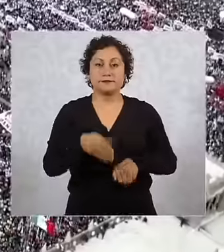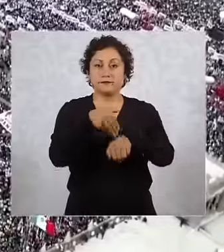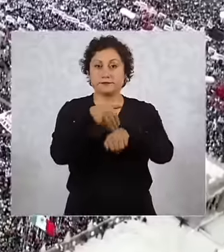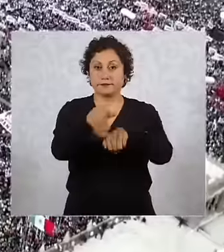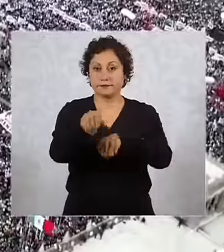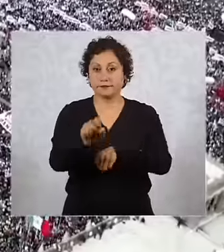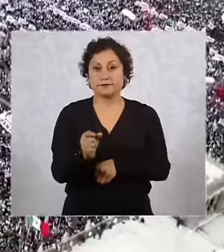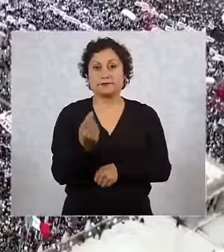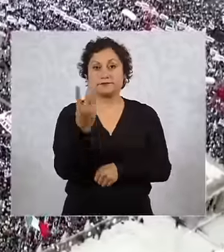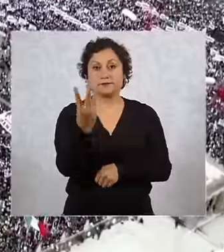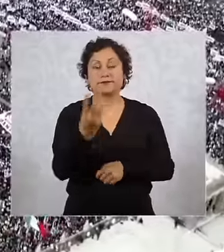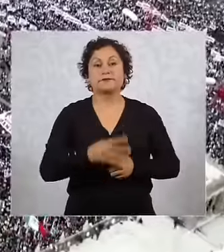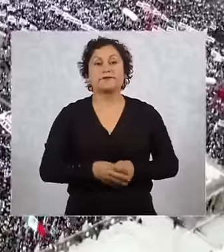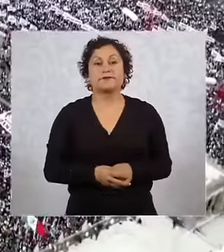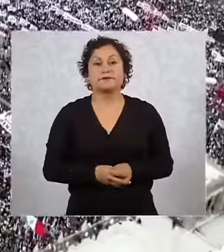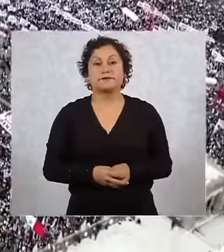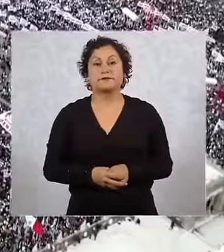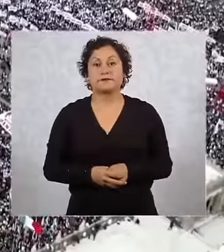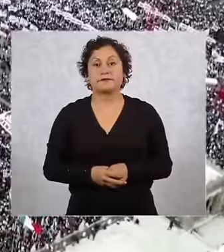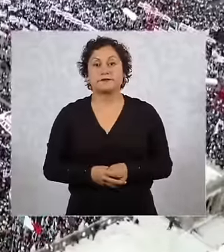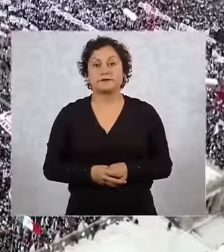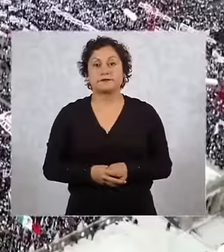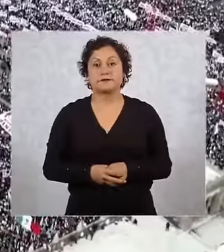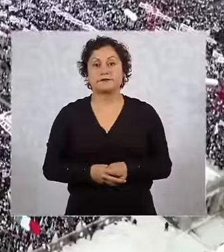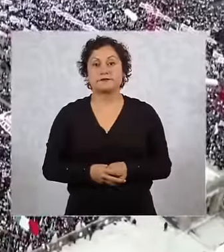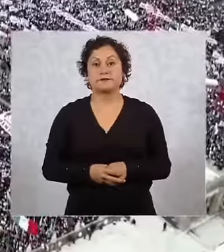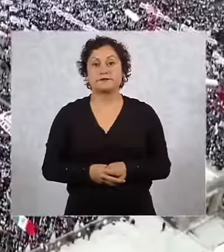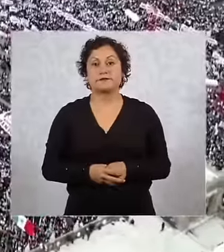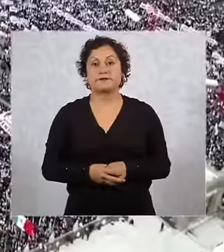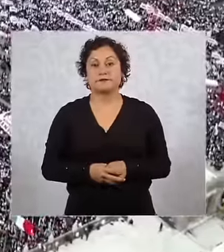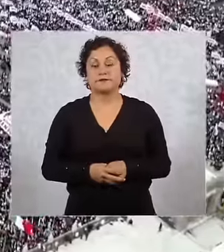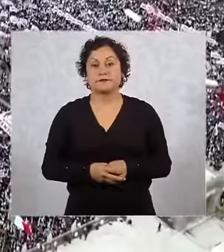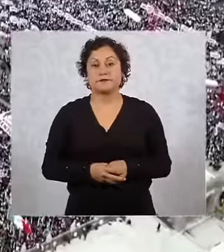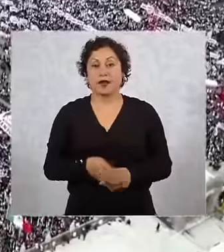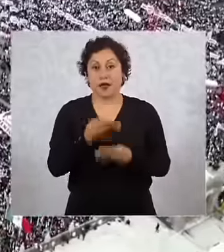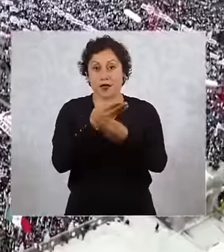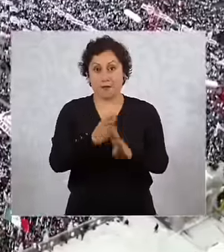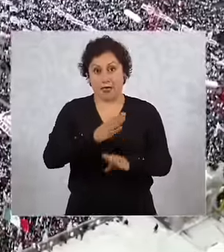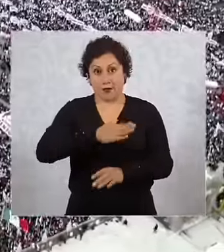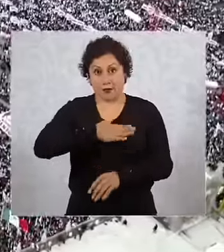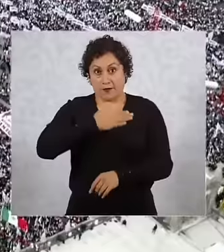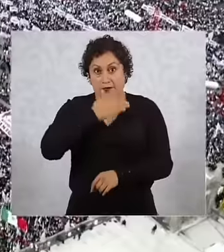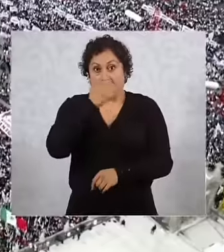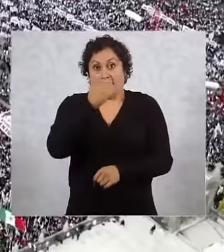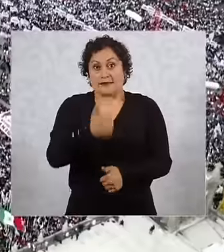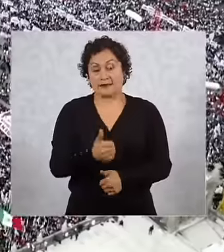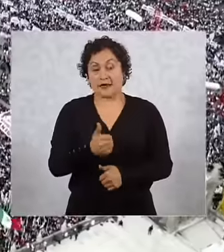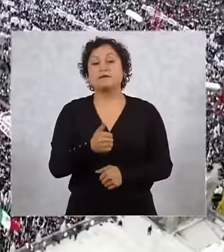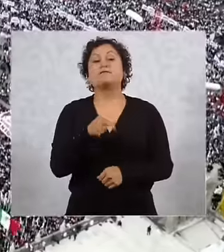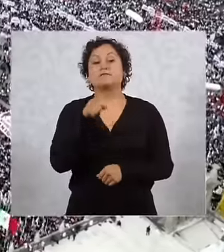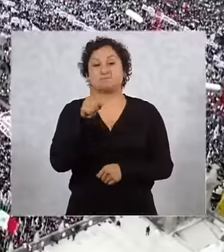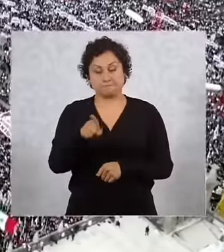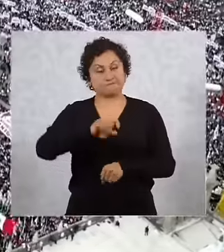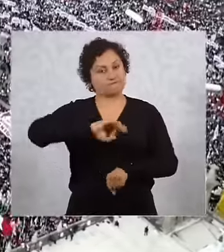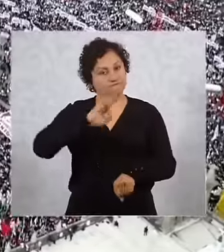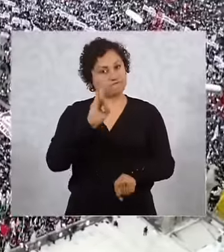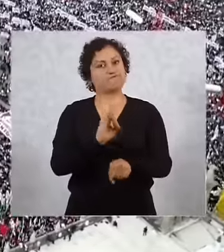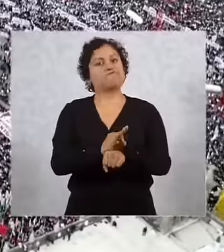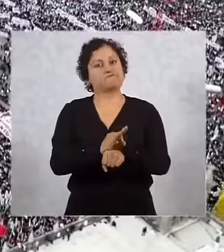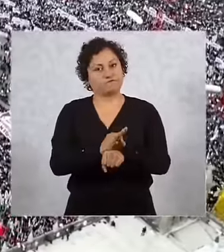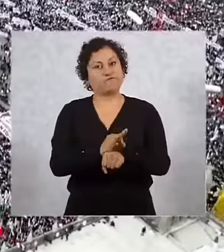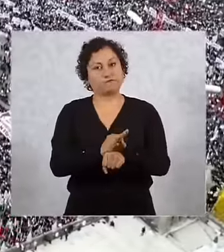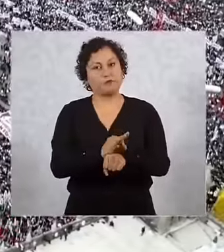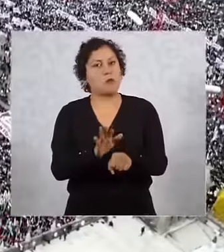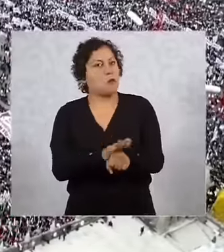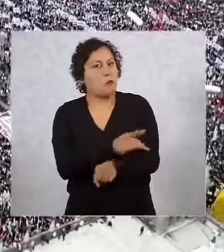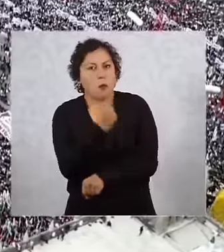...23... vamos a fortalecer el Banco de Bienestar. El Banco del Bienestar es el Banco del Pueblo